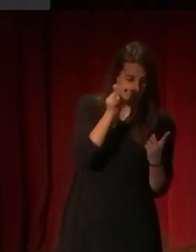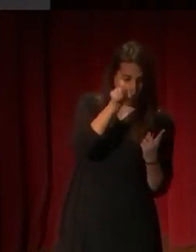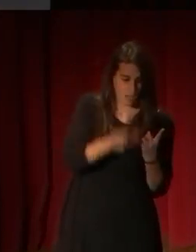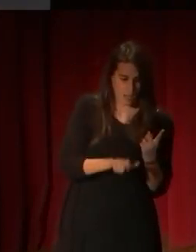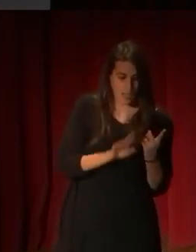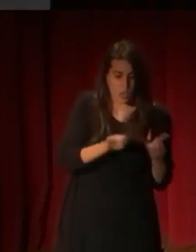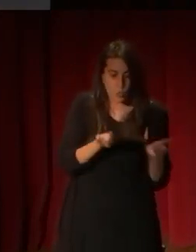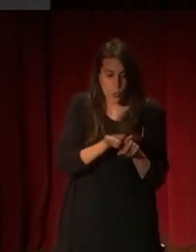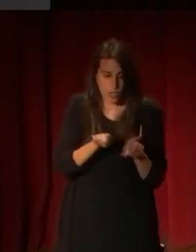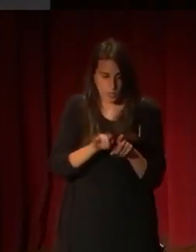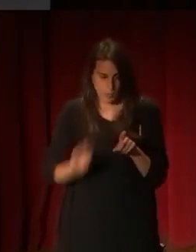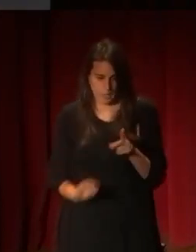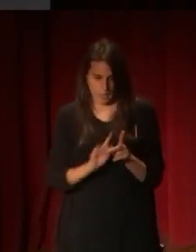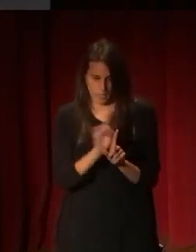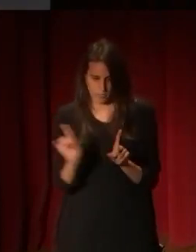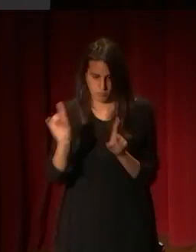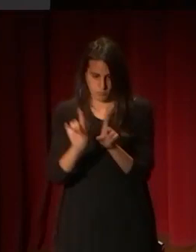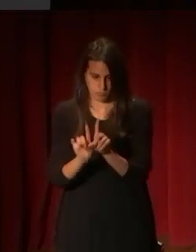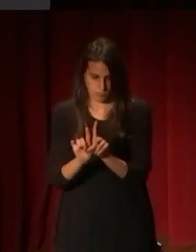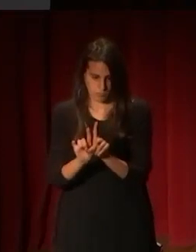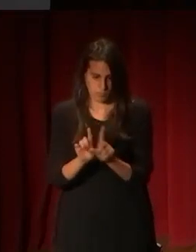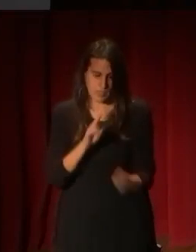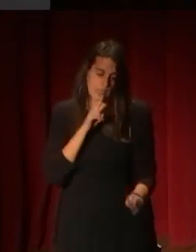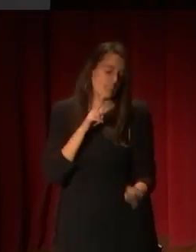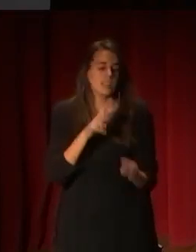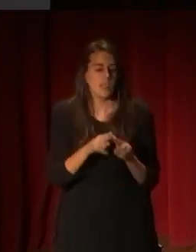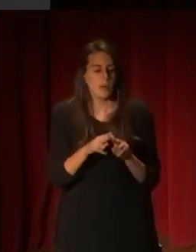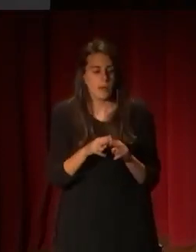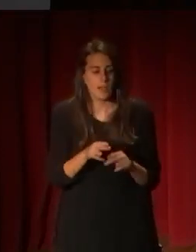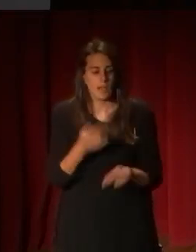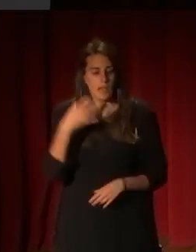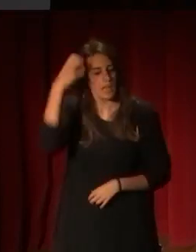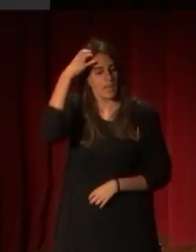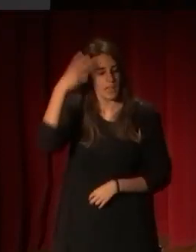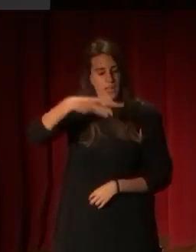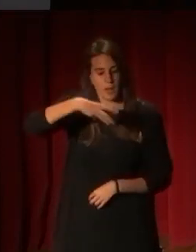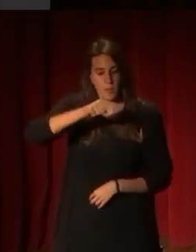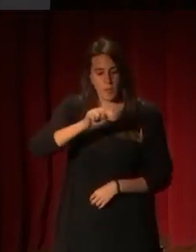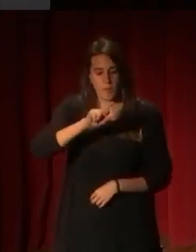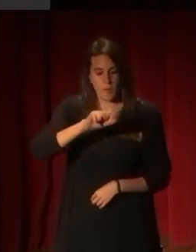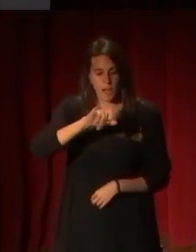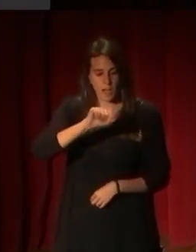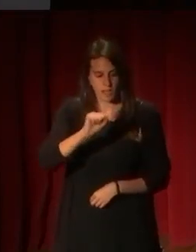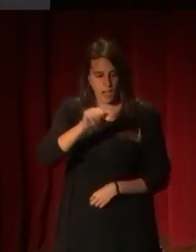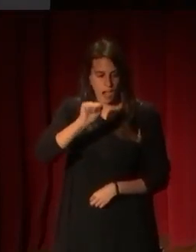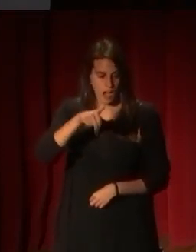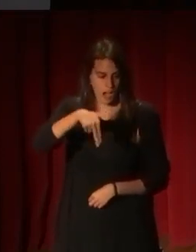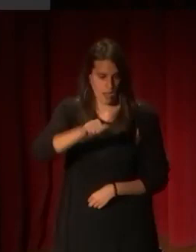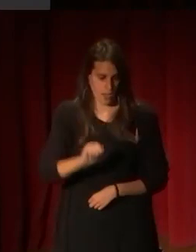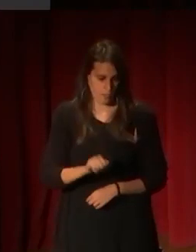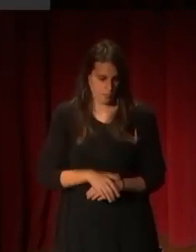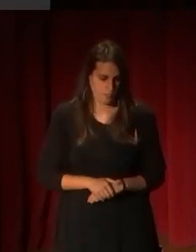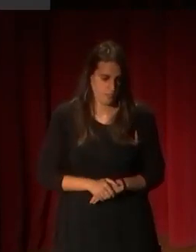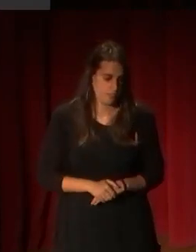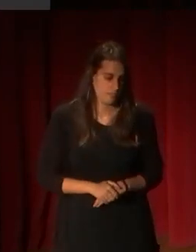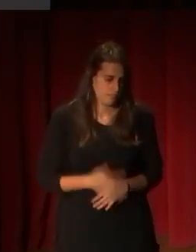la hermana pequeña del rey y la denominada reina mariana y si bueno me tienen que